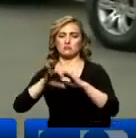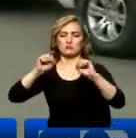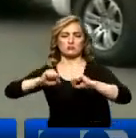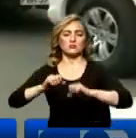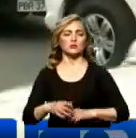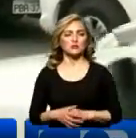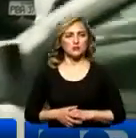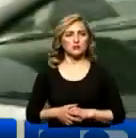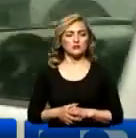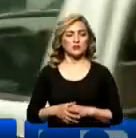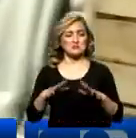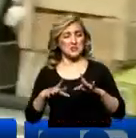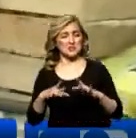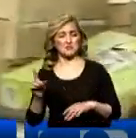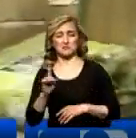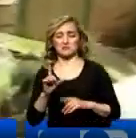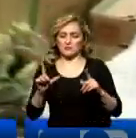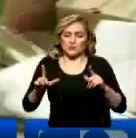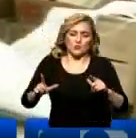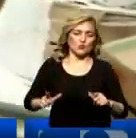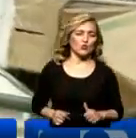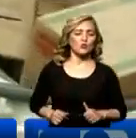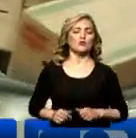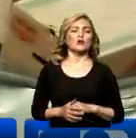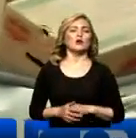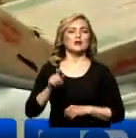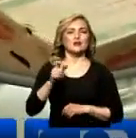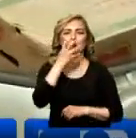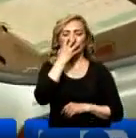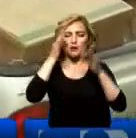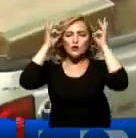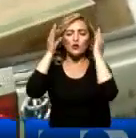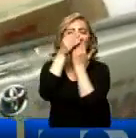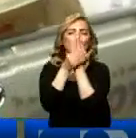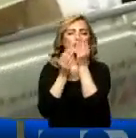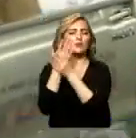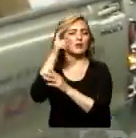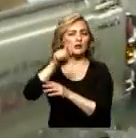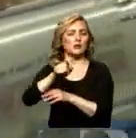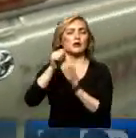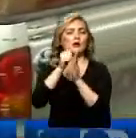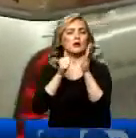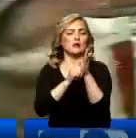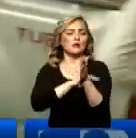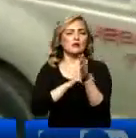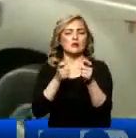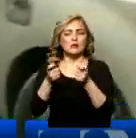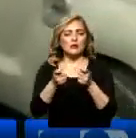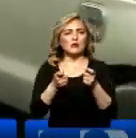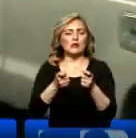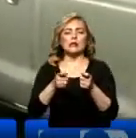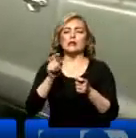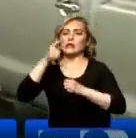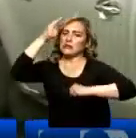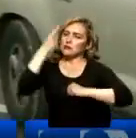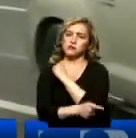Esto no es de vacaciones, esto es salud. Necesitamos que todos vengan con sus mascarillas y sus guantes. La Agencia Metropolitana de Control está